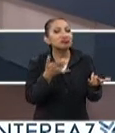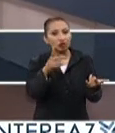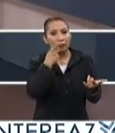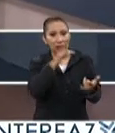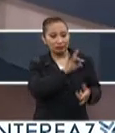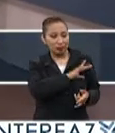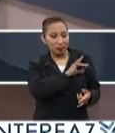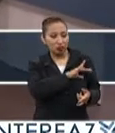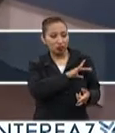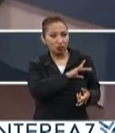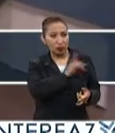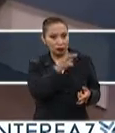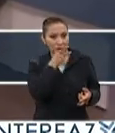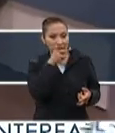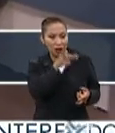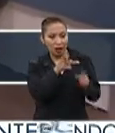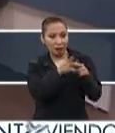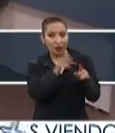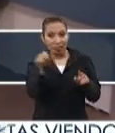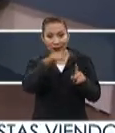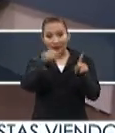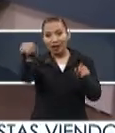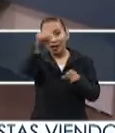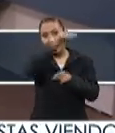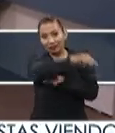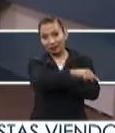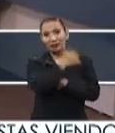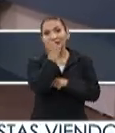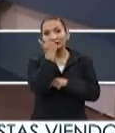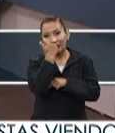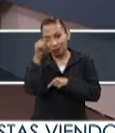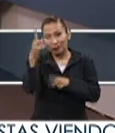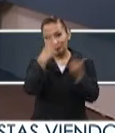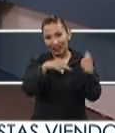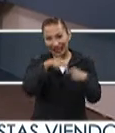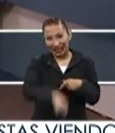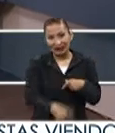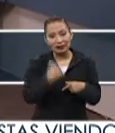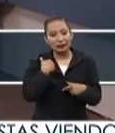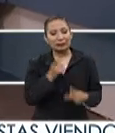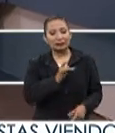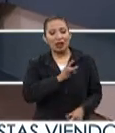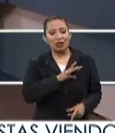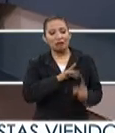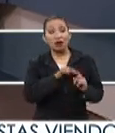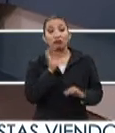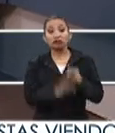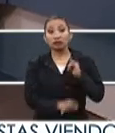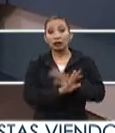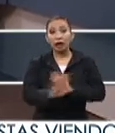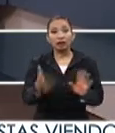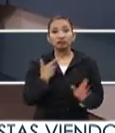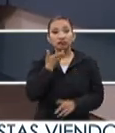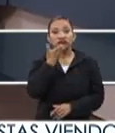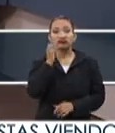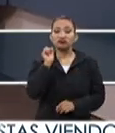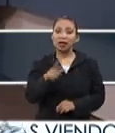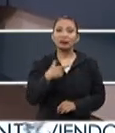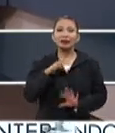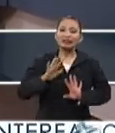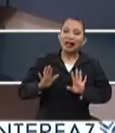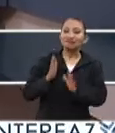hablas del miedo? Es una palabra que varios de tus colegas han compartido, ese primer miedo, pero que al final de cuentas todos coinciden igual que